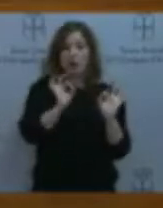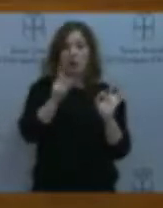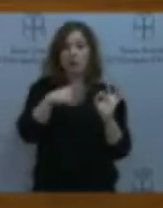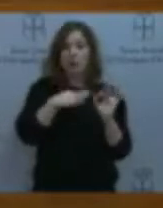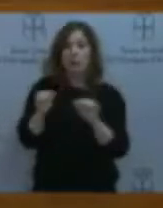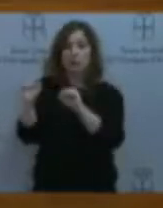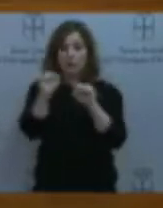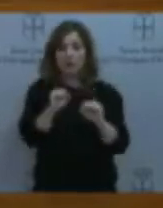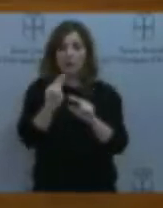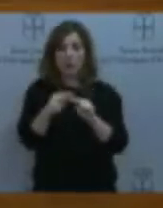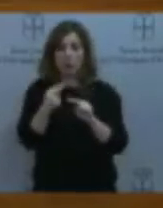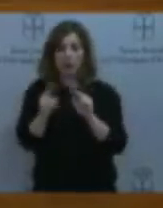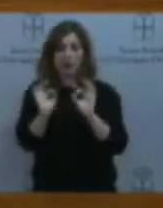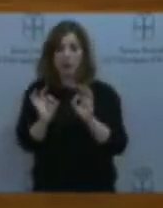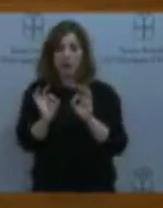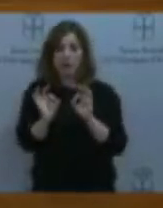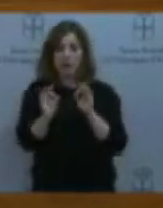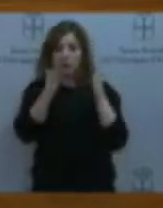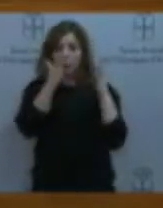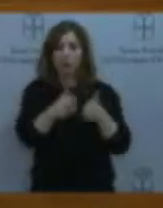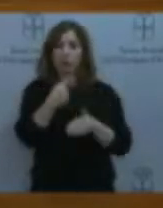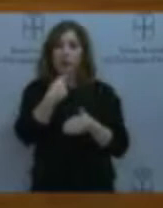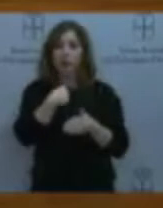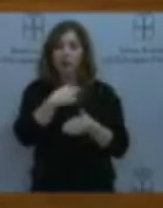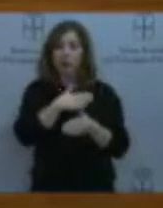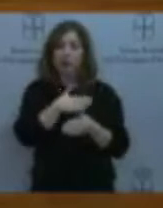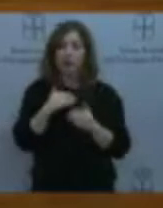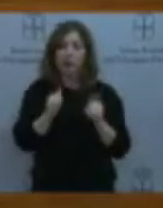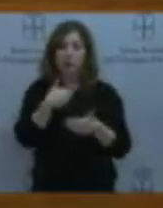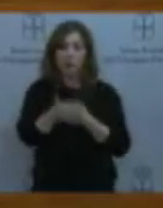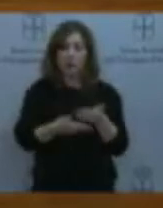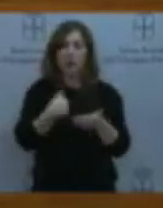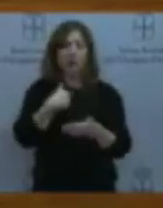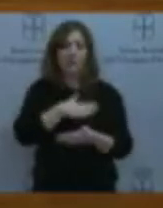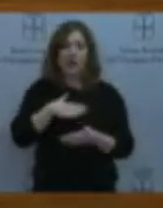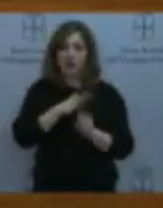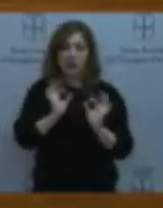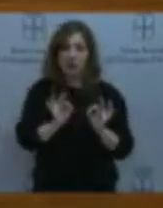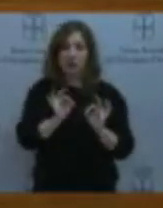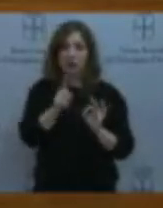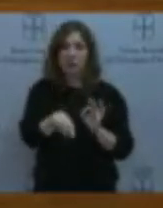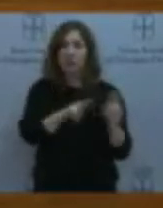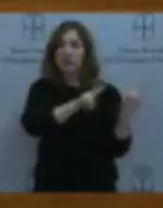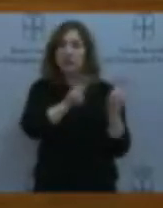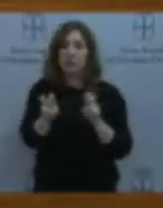esas políticas que usted dice que yo ponga en marcha y las pondría encantado. Por cierto, el asunto del